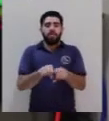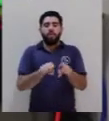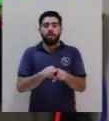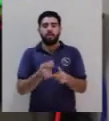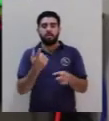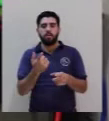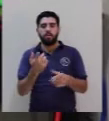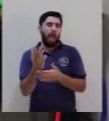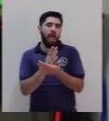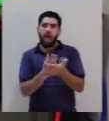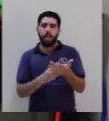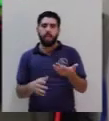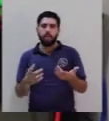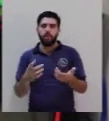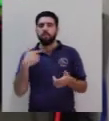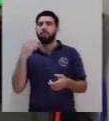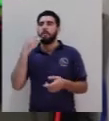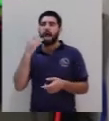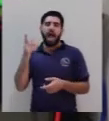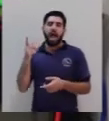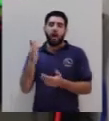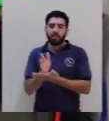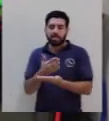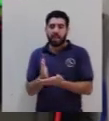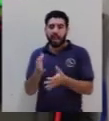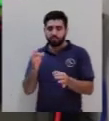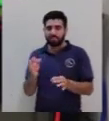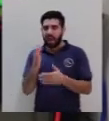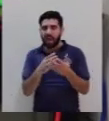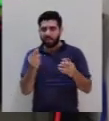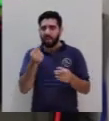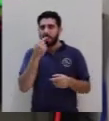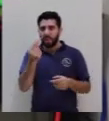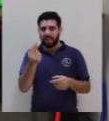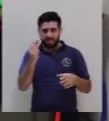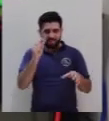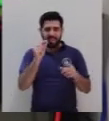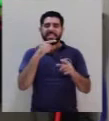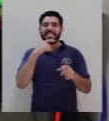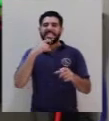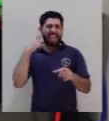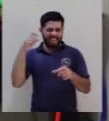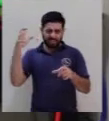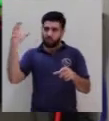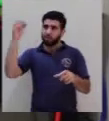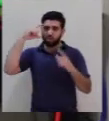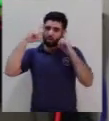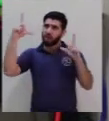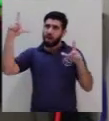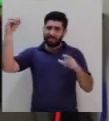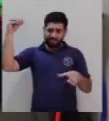este caso lo ponía el ejemplo usted de que nuestra mamá cocina algo, entonces esa semilla la vamos a poder sembrar hasta que ya esté totalmente